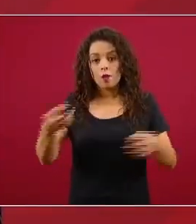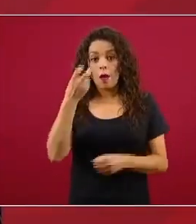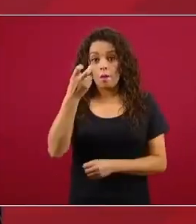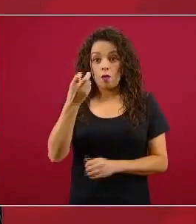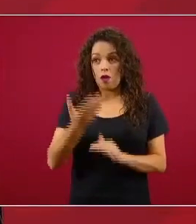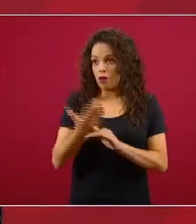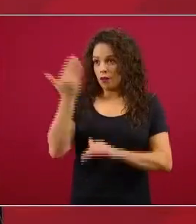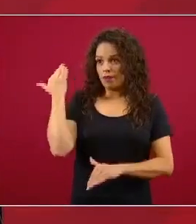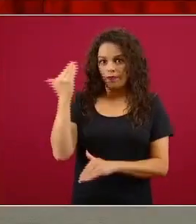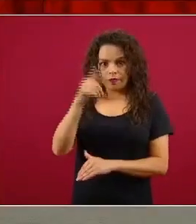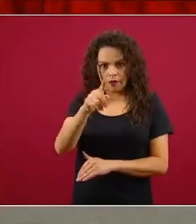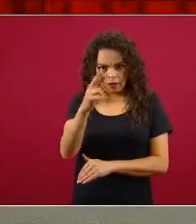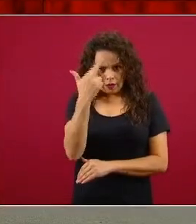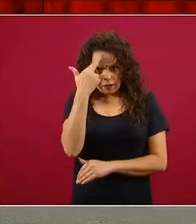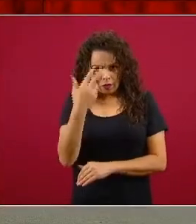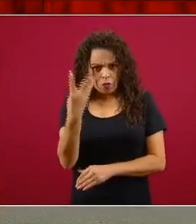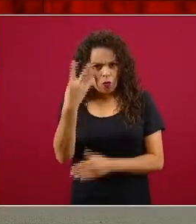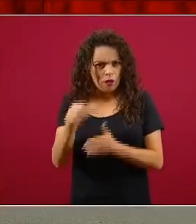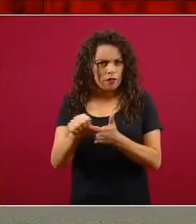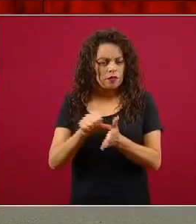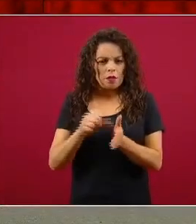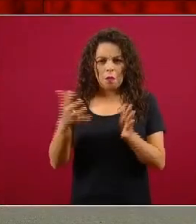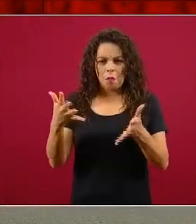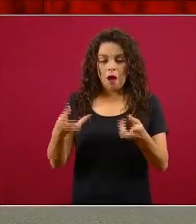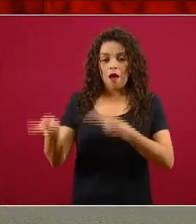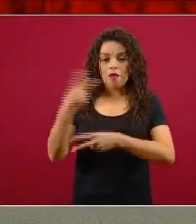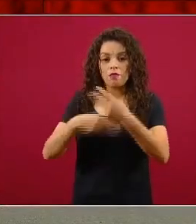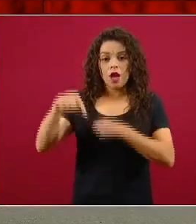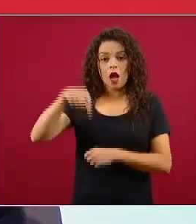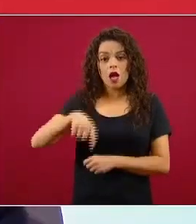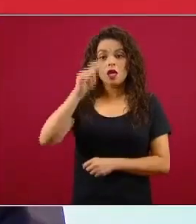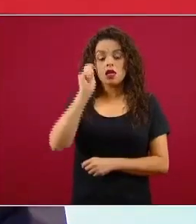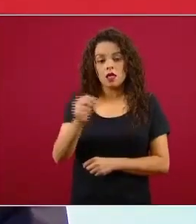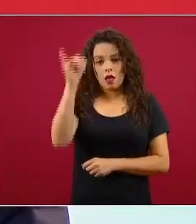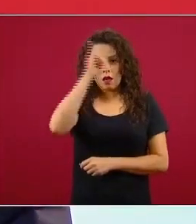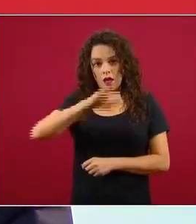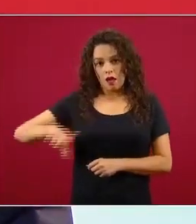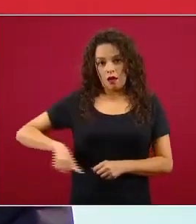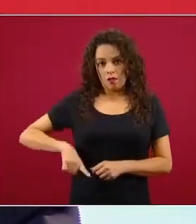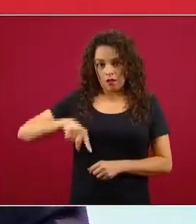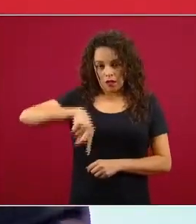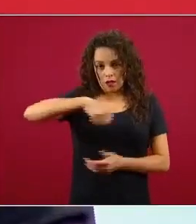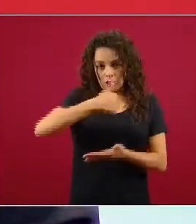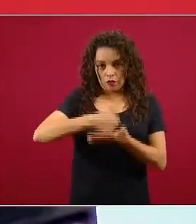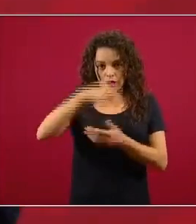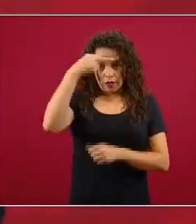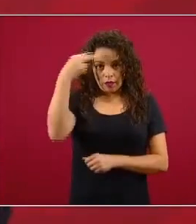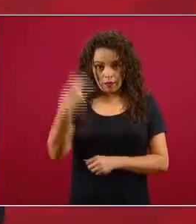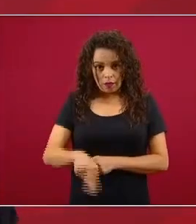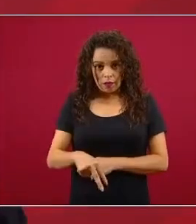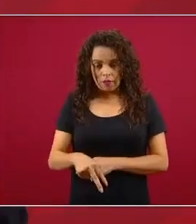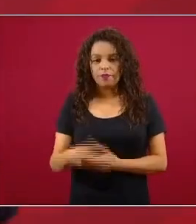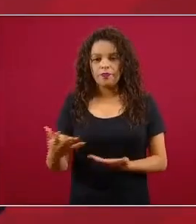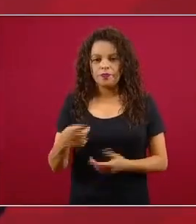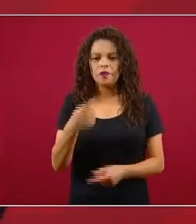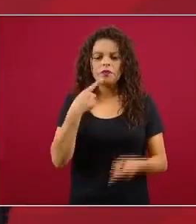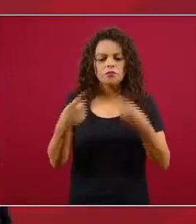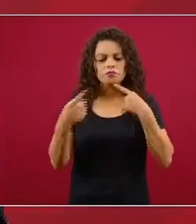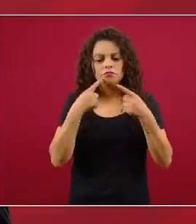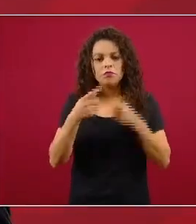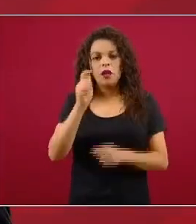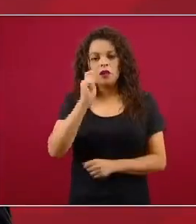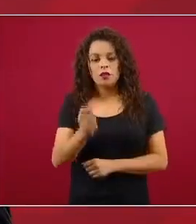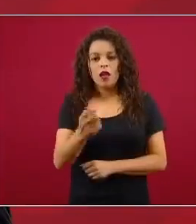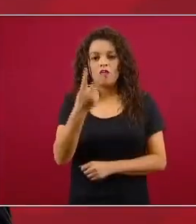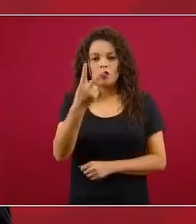Recordarán que hace más de 4 meses vino aquí la jefa de gobierno de la Ciudad de México y comentamos sobre 2 ejercicios que